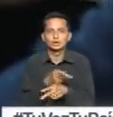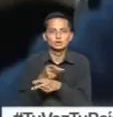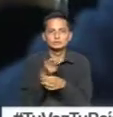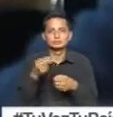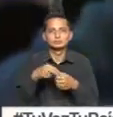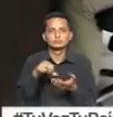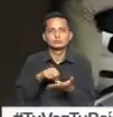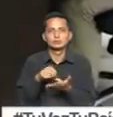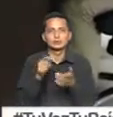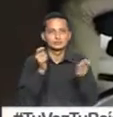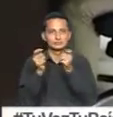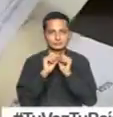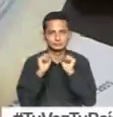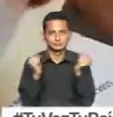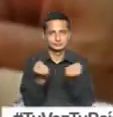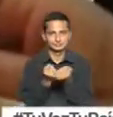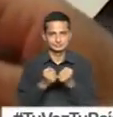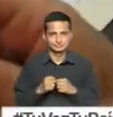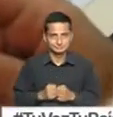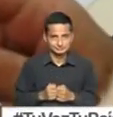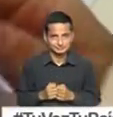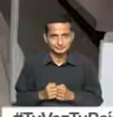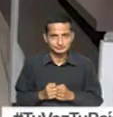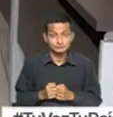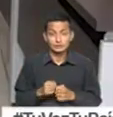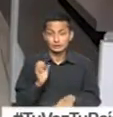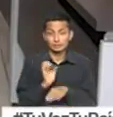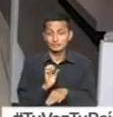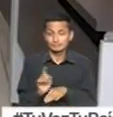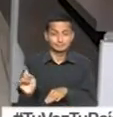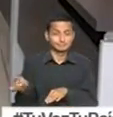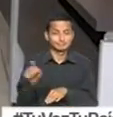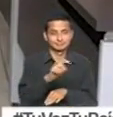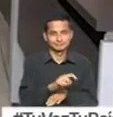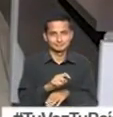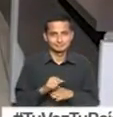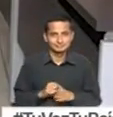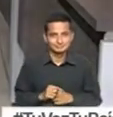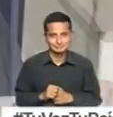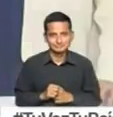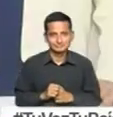Consejo de Participación Ciudadana y Control Social de todo el país.